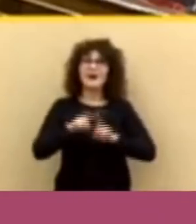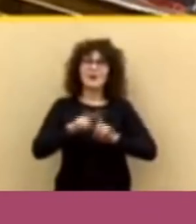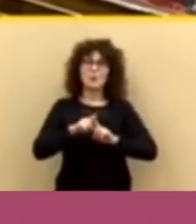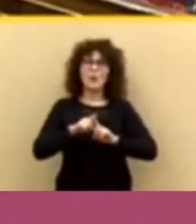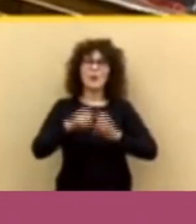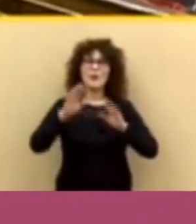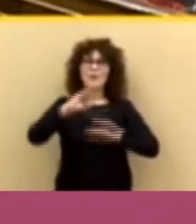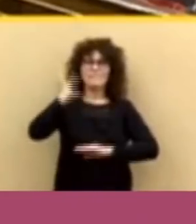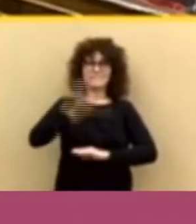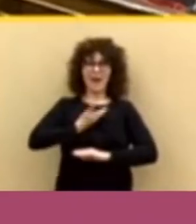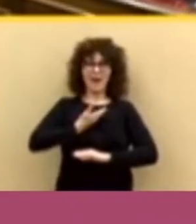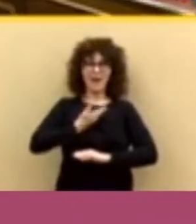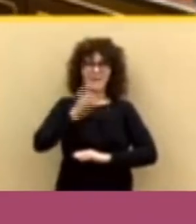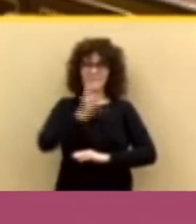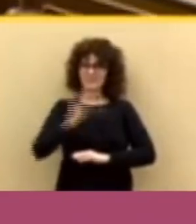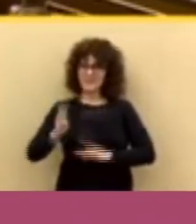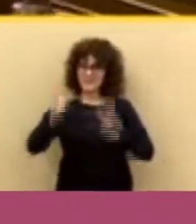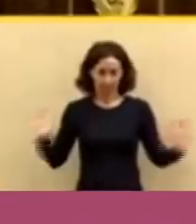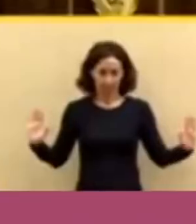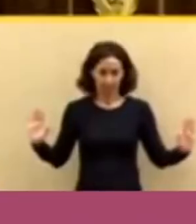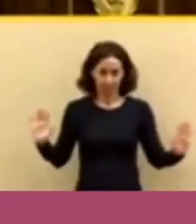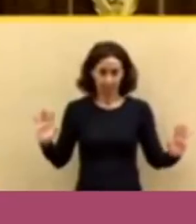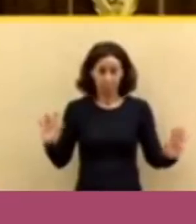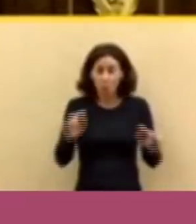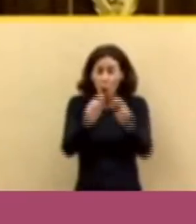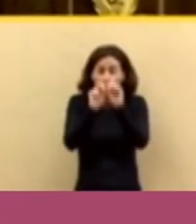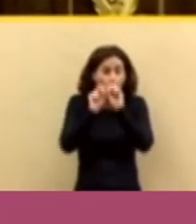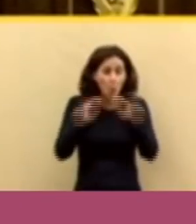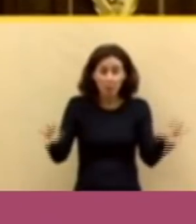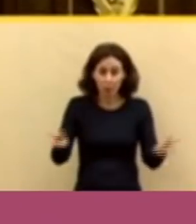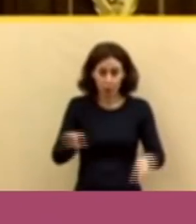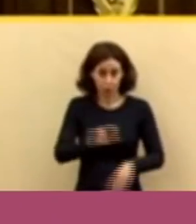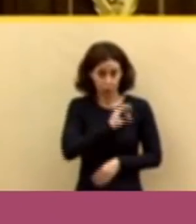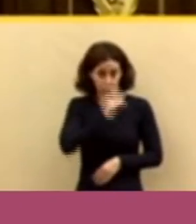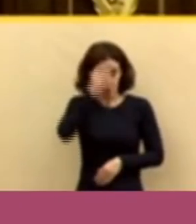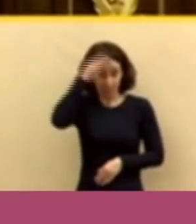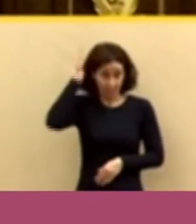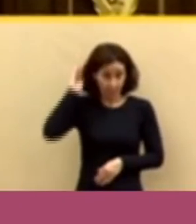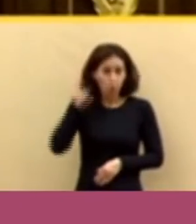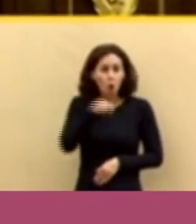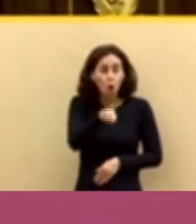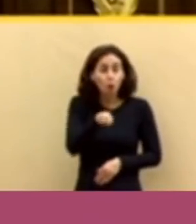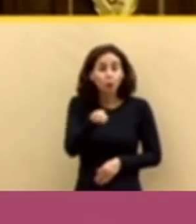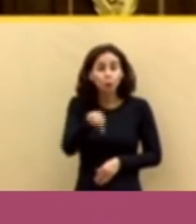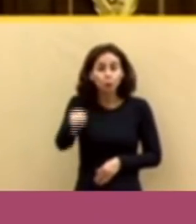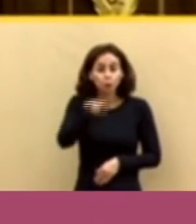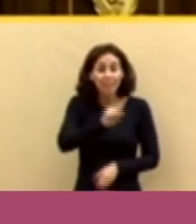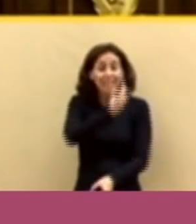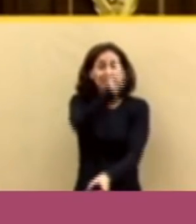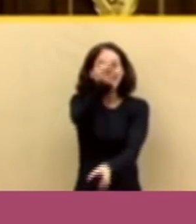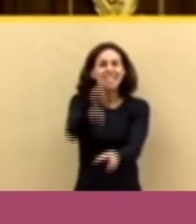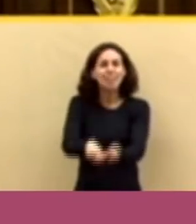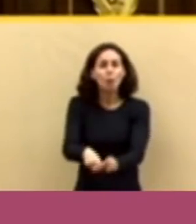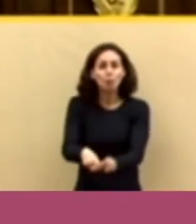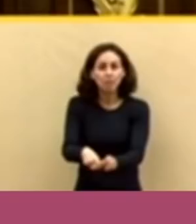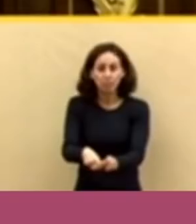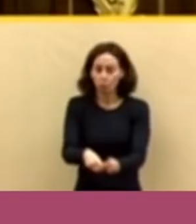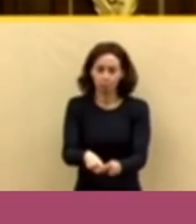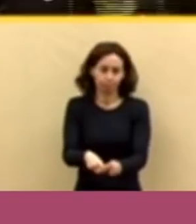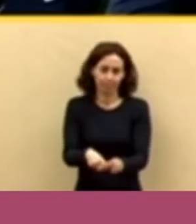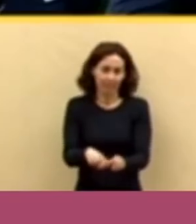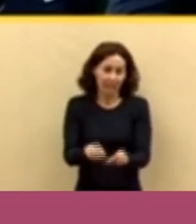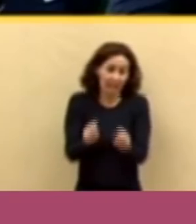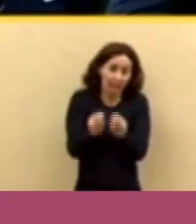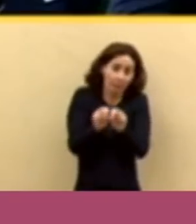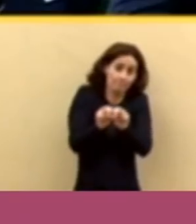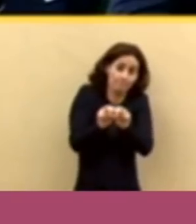Casado, le dije que efectivamente mi intención era votar no y que creo que el partido debía votar que no, y se puede explicar muy bien. Entre otras cosas porque nosotros a Vox, y